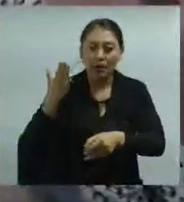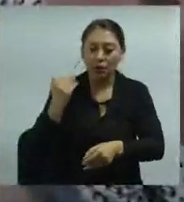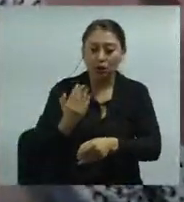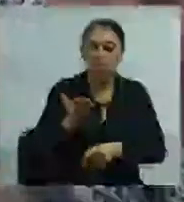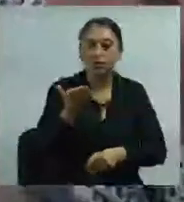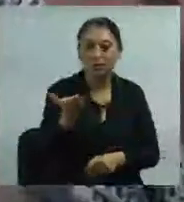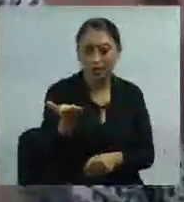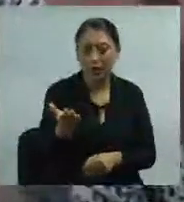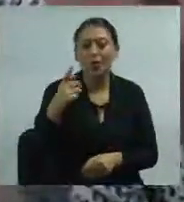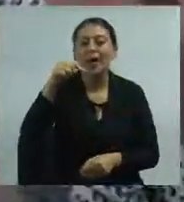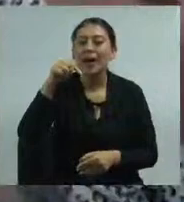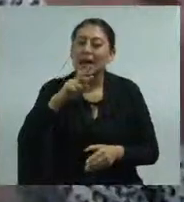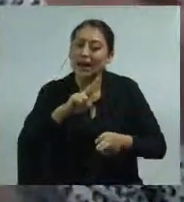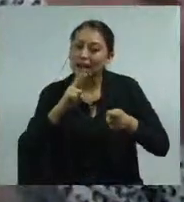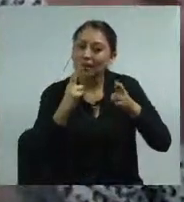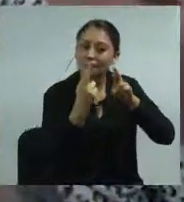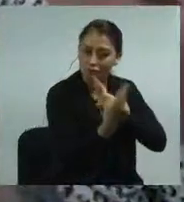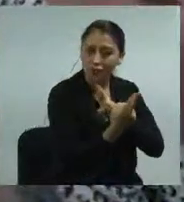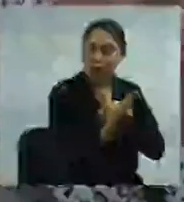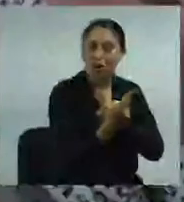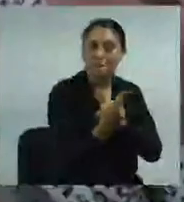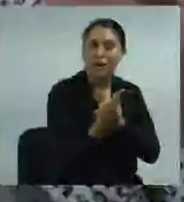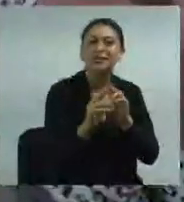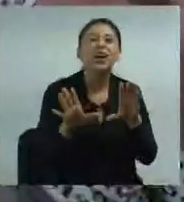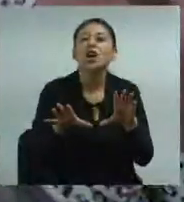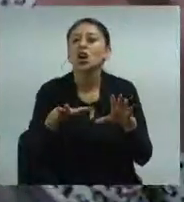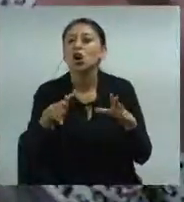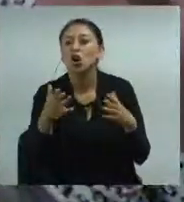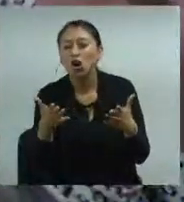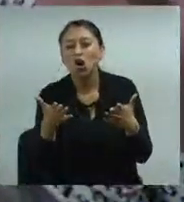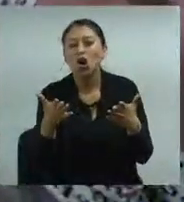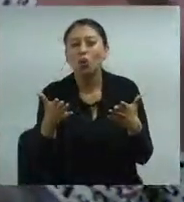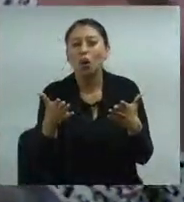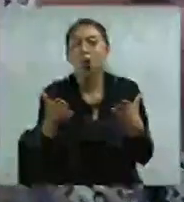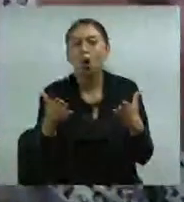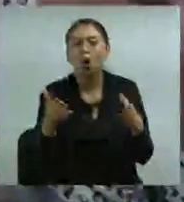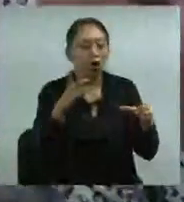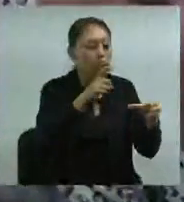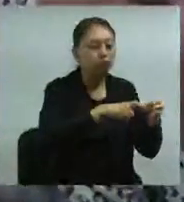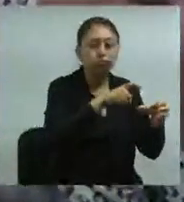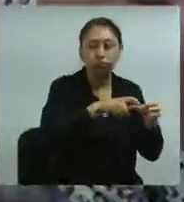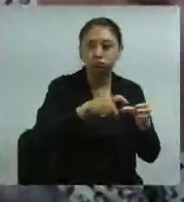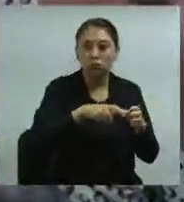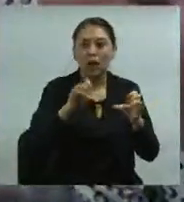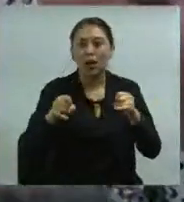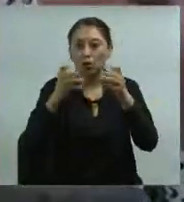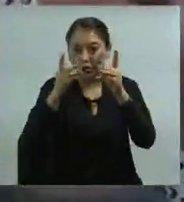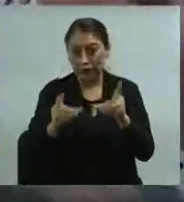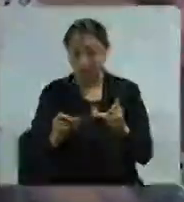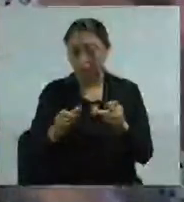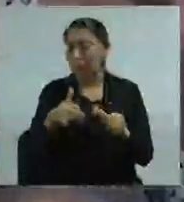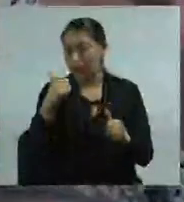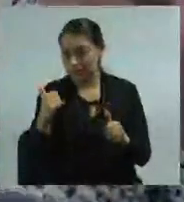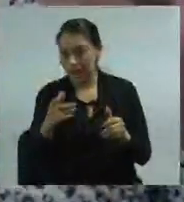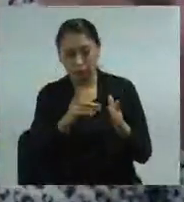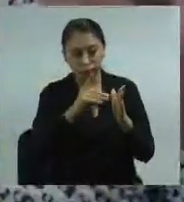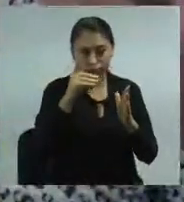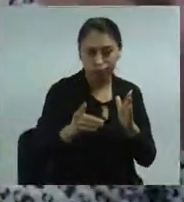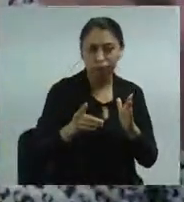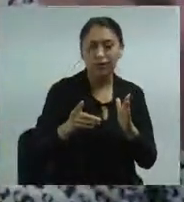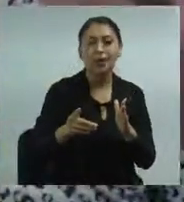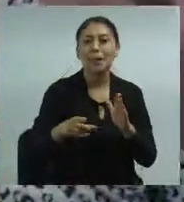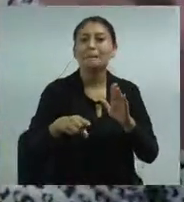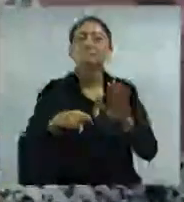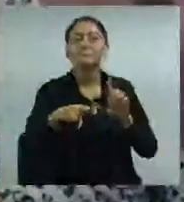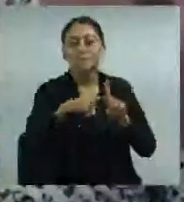solicitaron estas reformas al cómo se integra la junta directiva y ya está con dictamen favorable. Entonces, yo